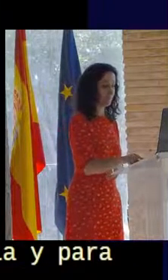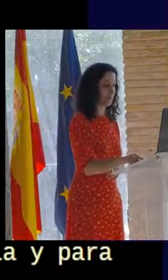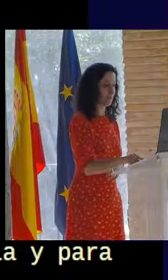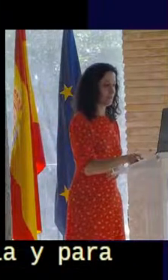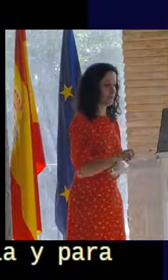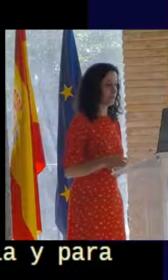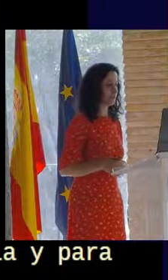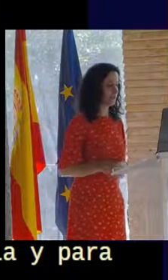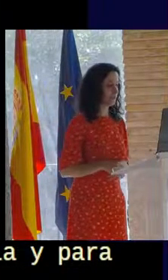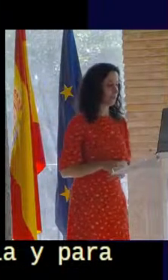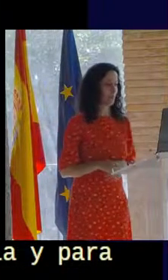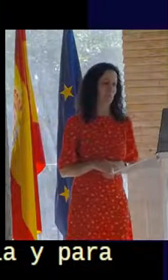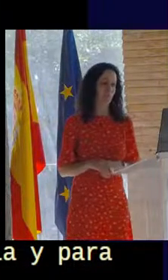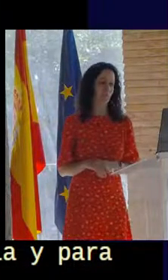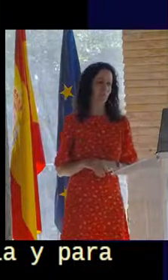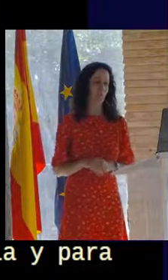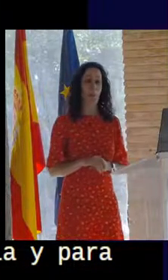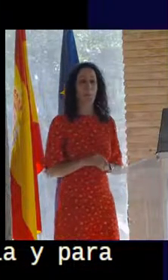toda la